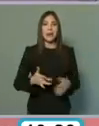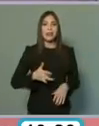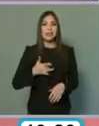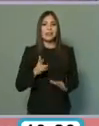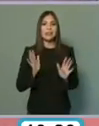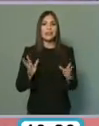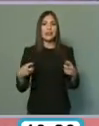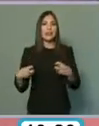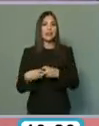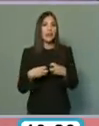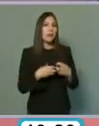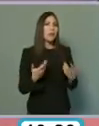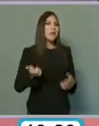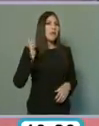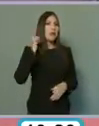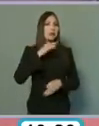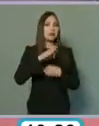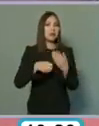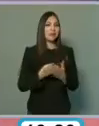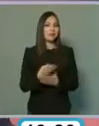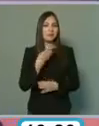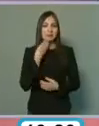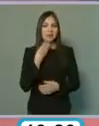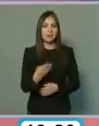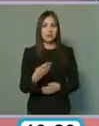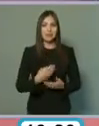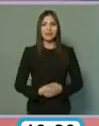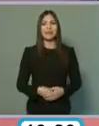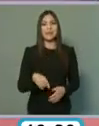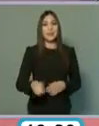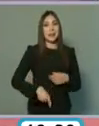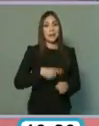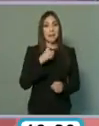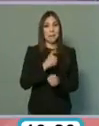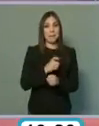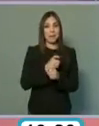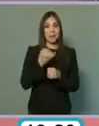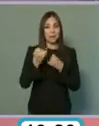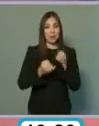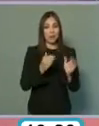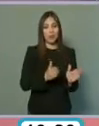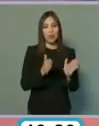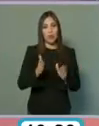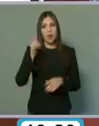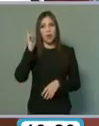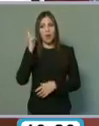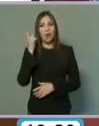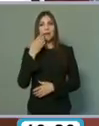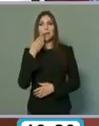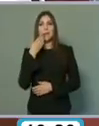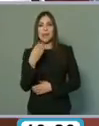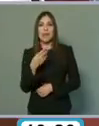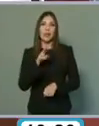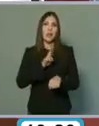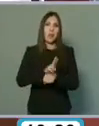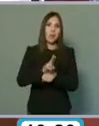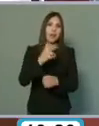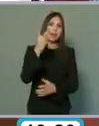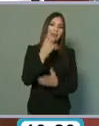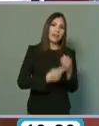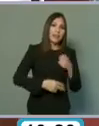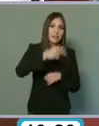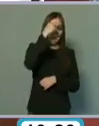bueno, esperamos que nos vaya bien, Sí. ¿no? En esta primera etapa que nos vaya bien a los dos, a Exacto. Uruguay, a México,